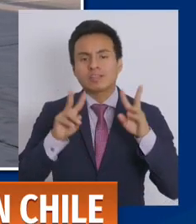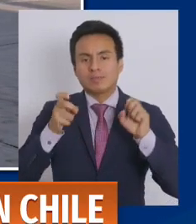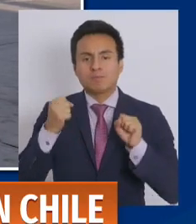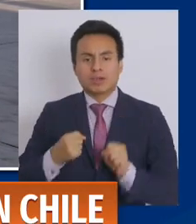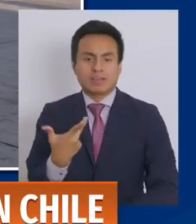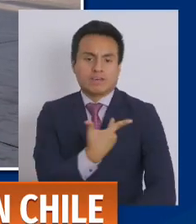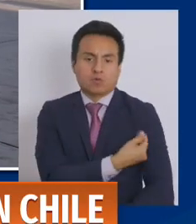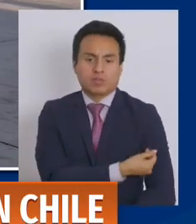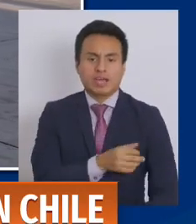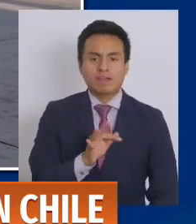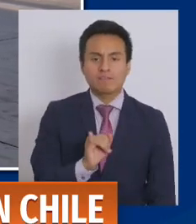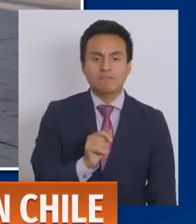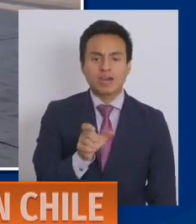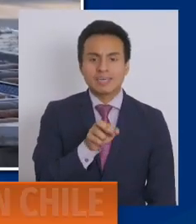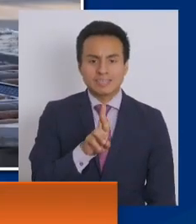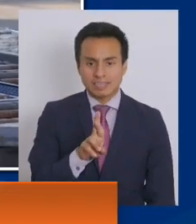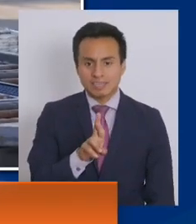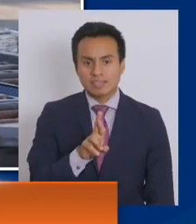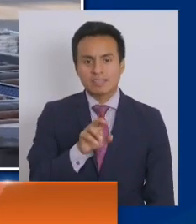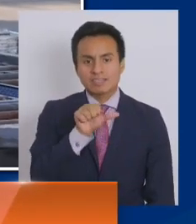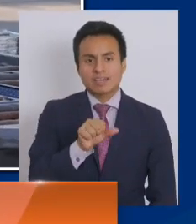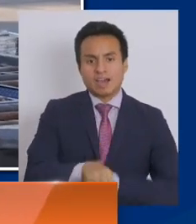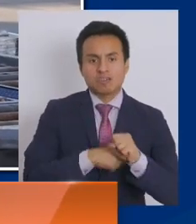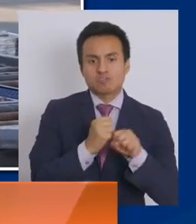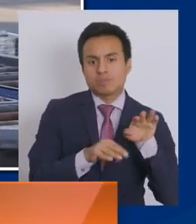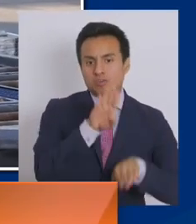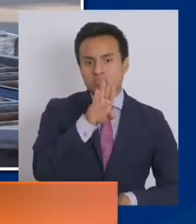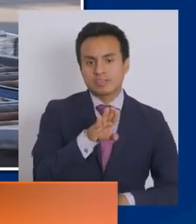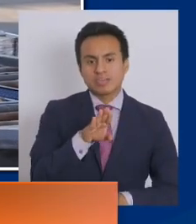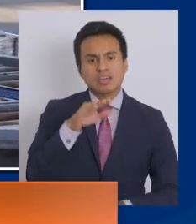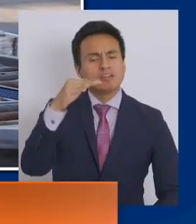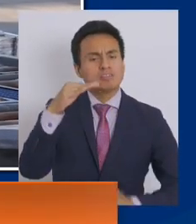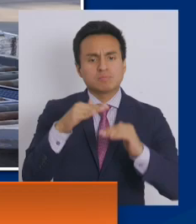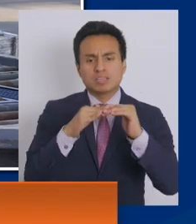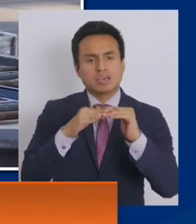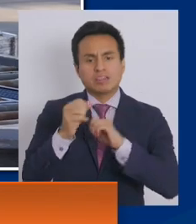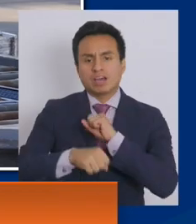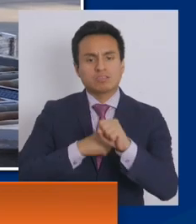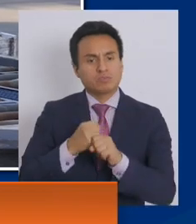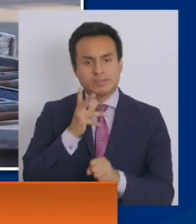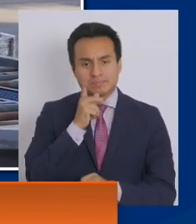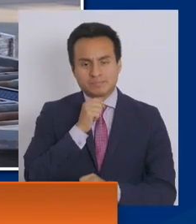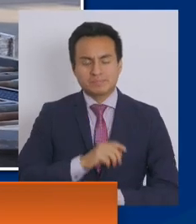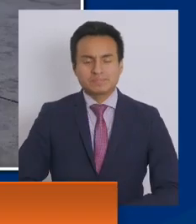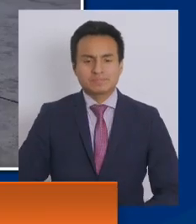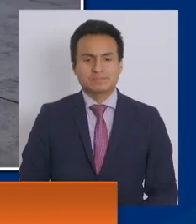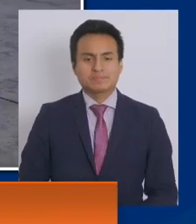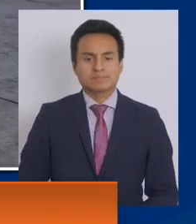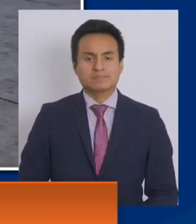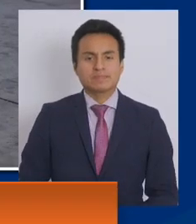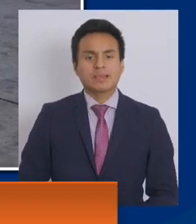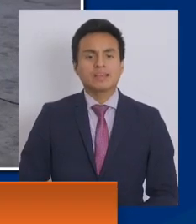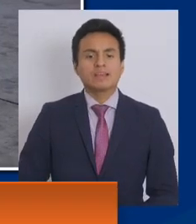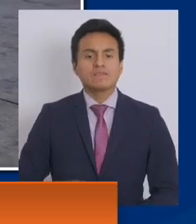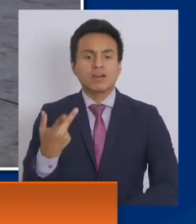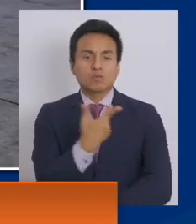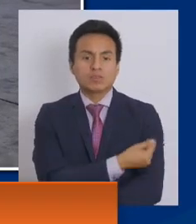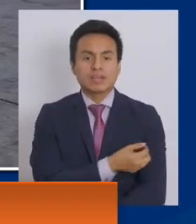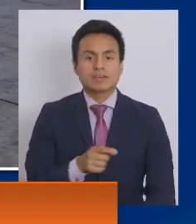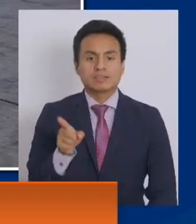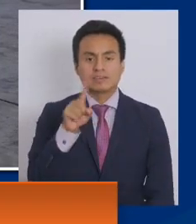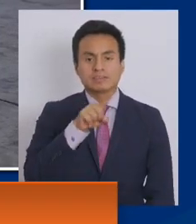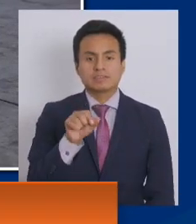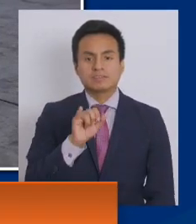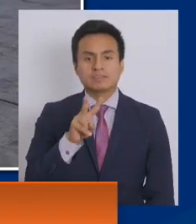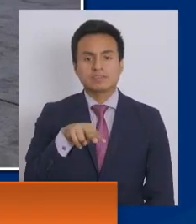de Pfizer, que es para mayores de 16 años y sin un límite superior de edad. La vacuna de Sinovac tiene